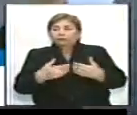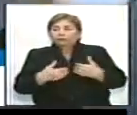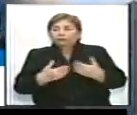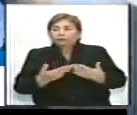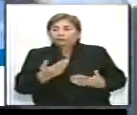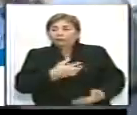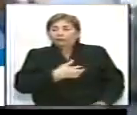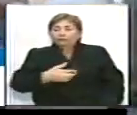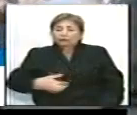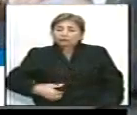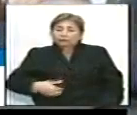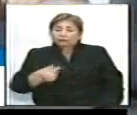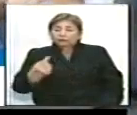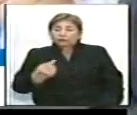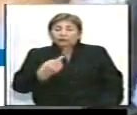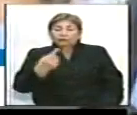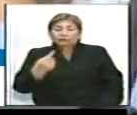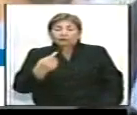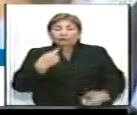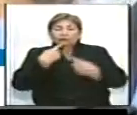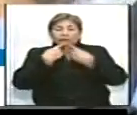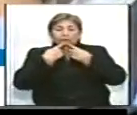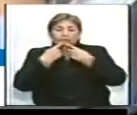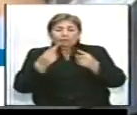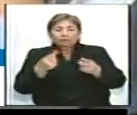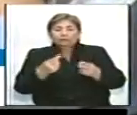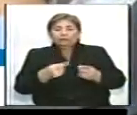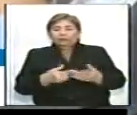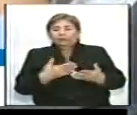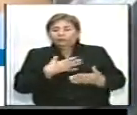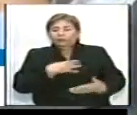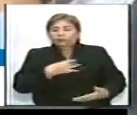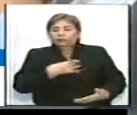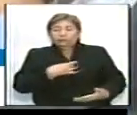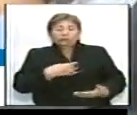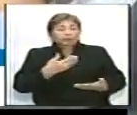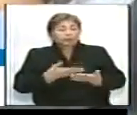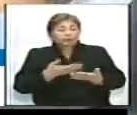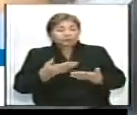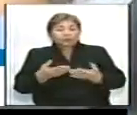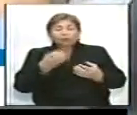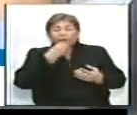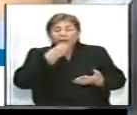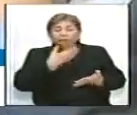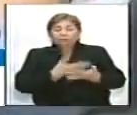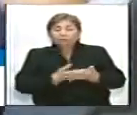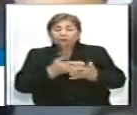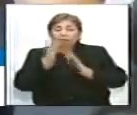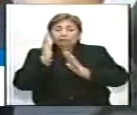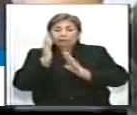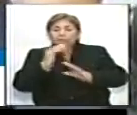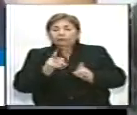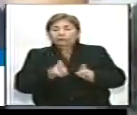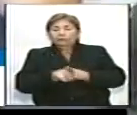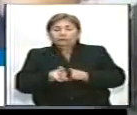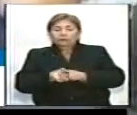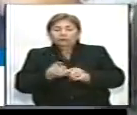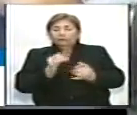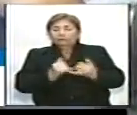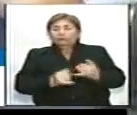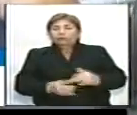presidente, solamente a lo anunciado por su persona, me gustaría que se pueda tomar a bien lo que estoy manifestando. Y por